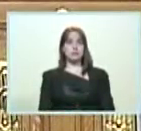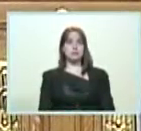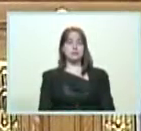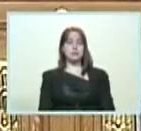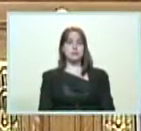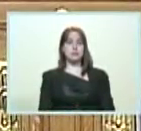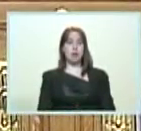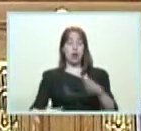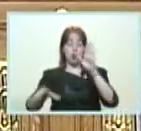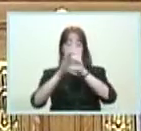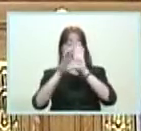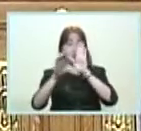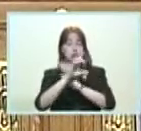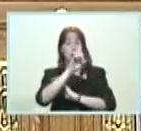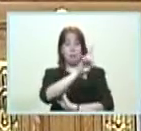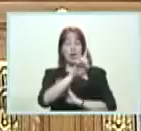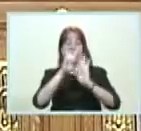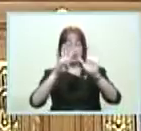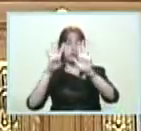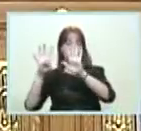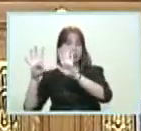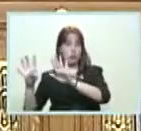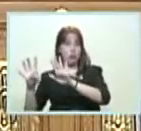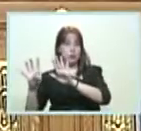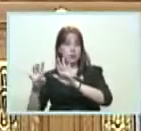La constitución de 1999